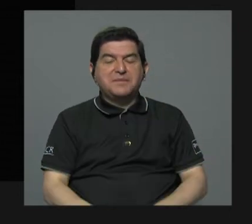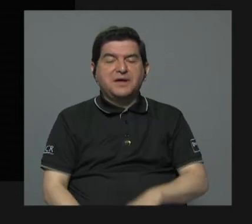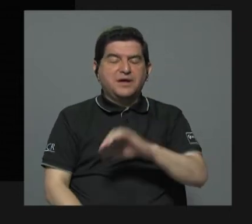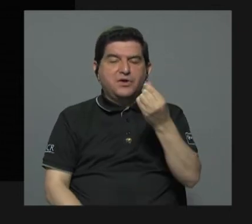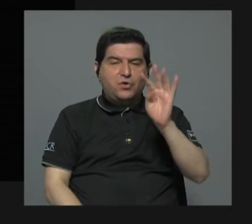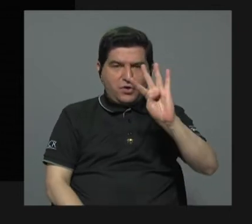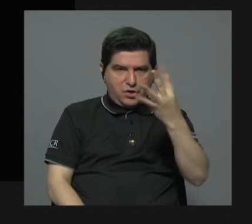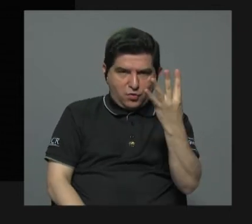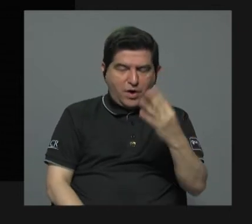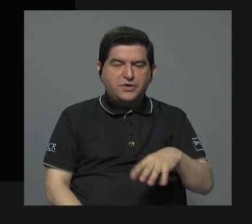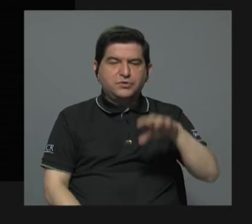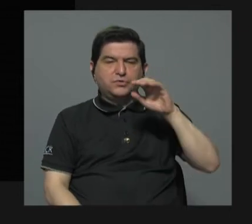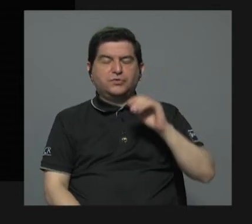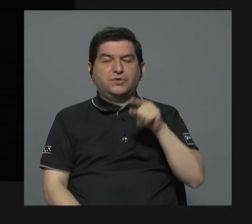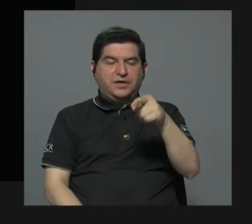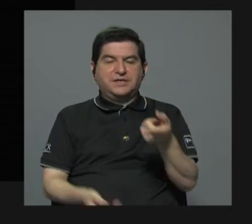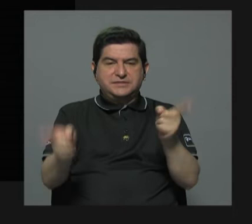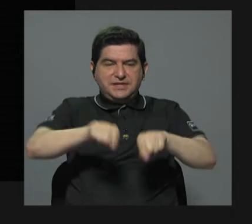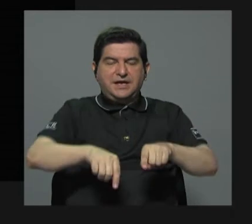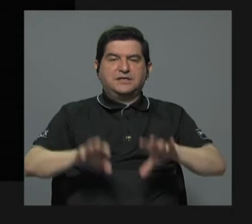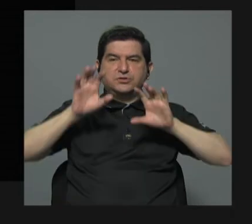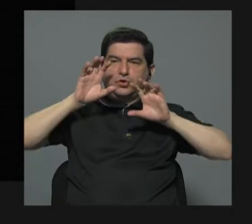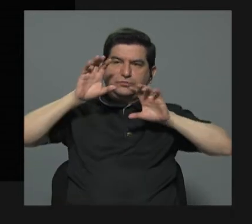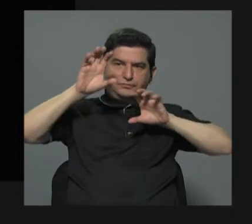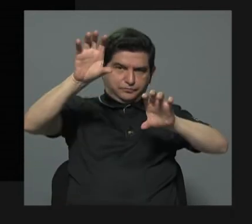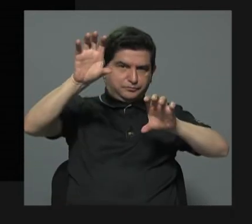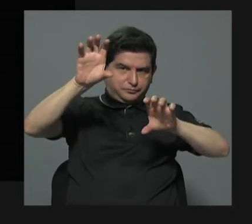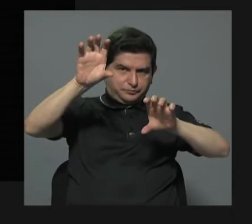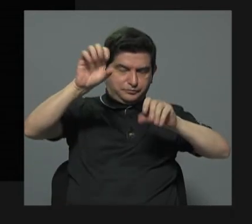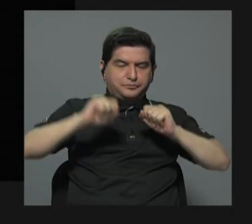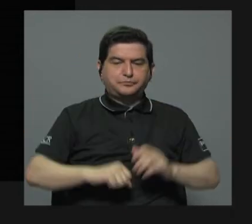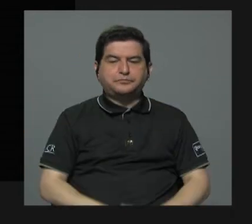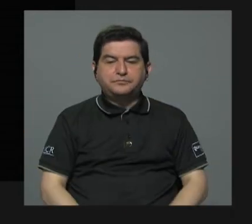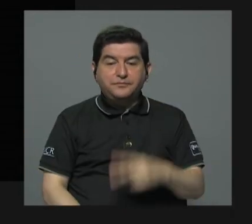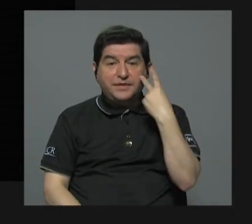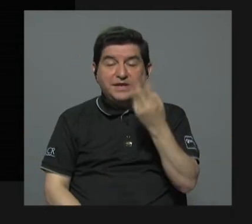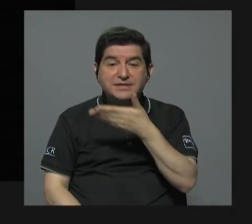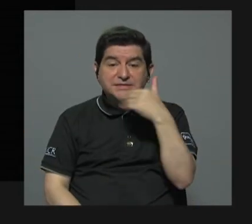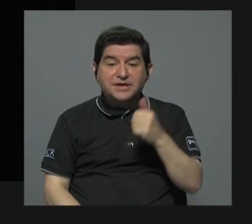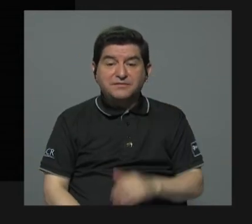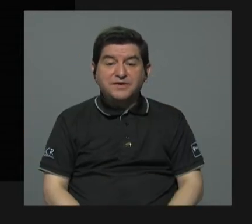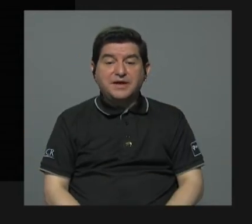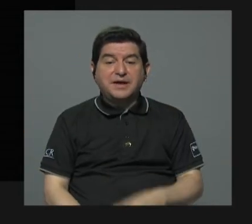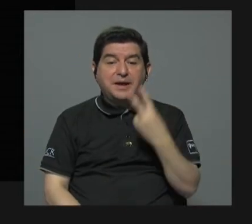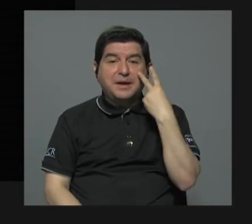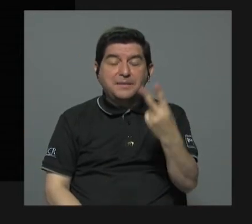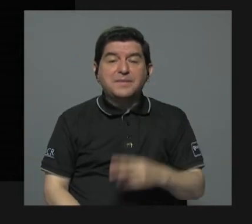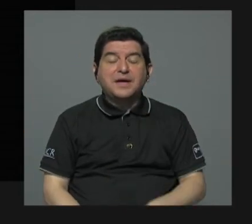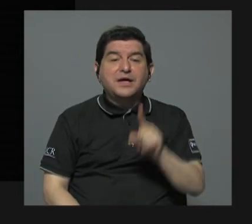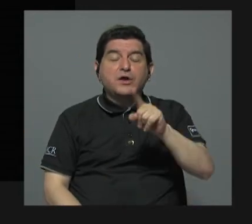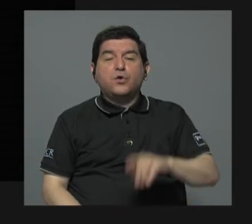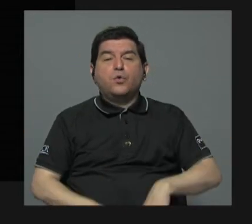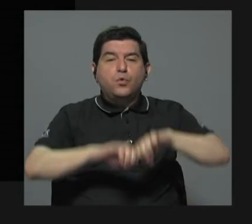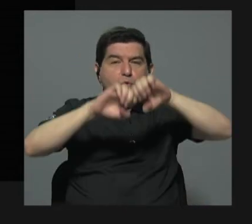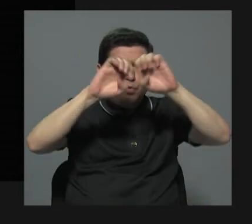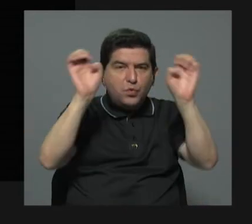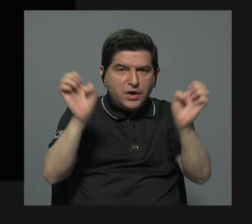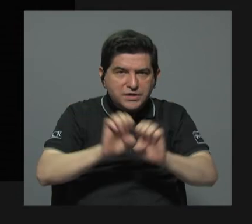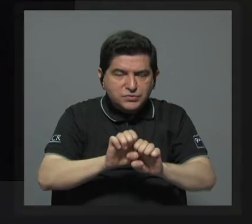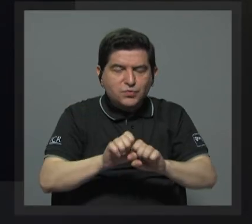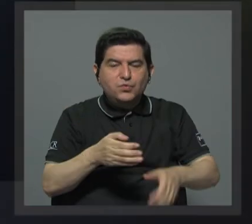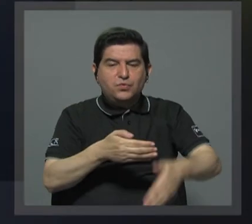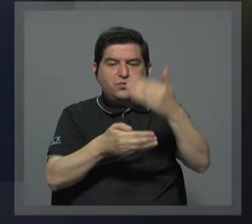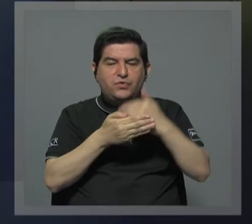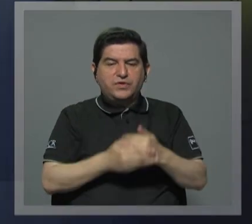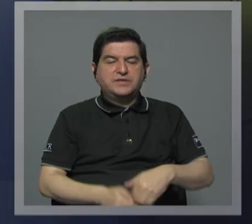lo estoy señalando en el escudo de armas del Archivo de Indias, que se ve mejor, vemos un chimali o escudo y detrás